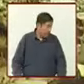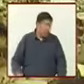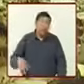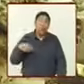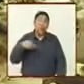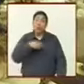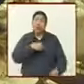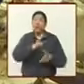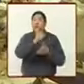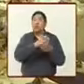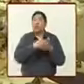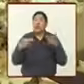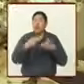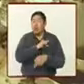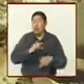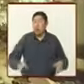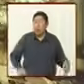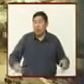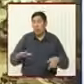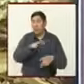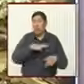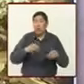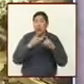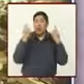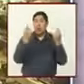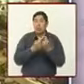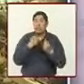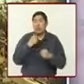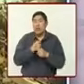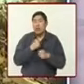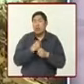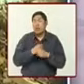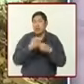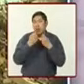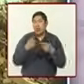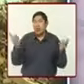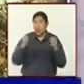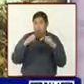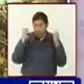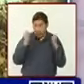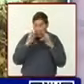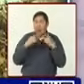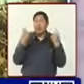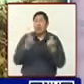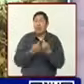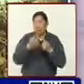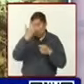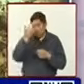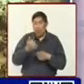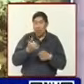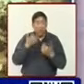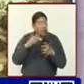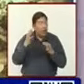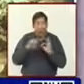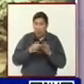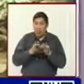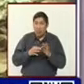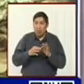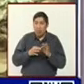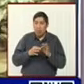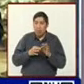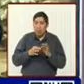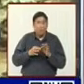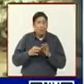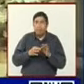Nos vamos hasta Chuquisaca. La gobernación de ese departamento trabaja en la declaratoria de emergencia departamental, tomando en cuenta que se superaron las 5.000